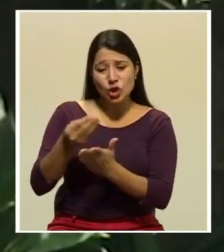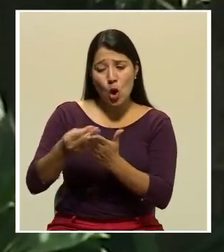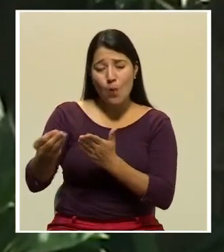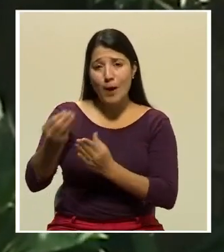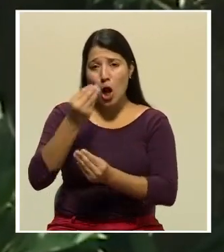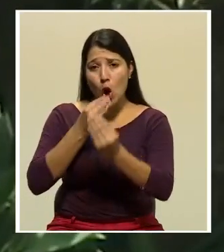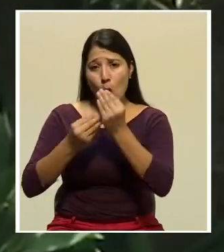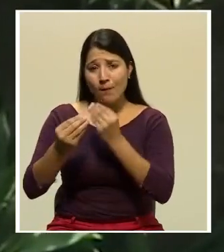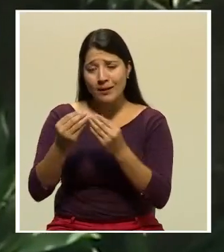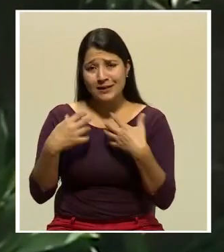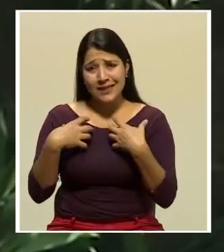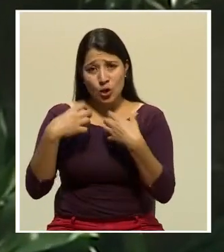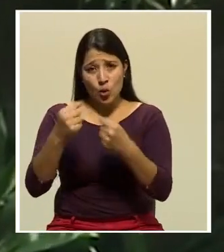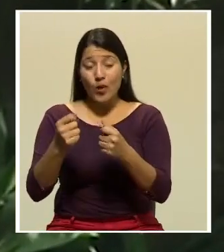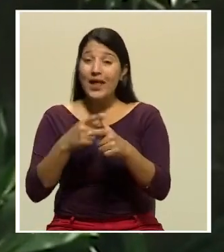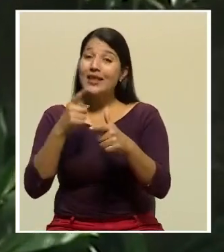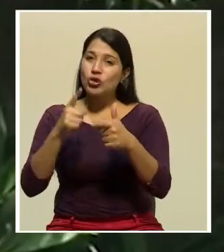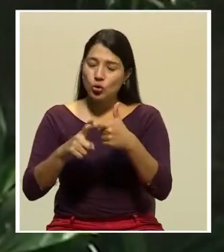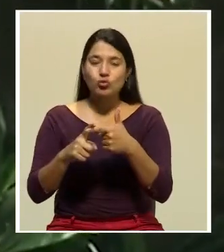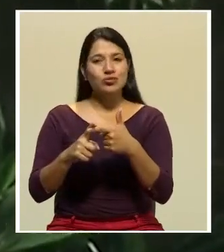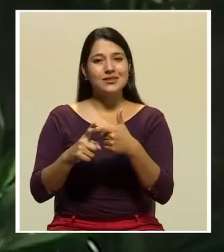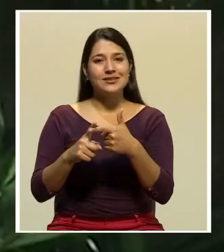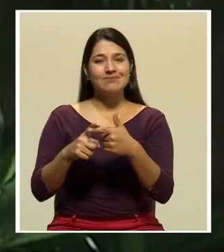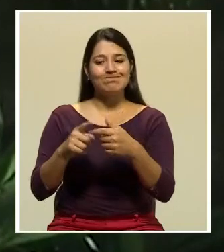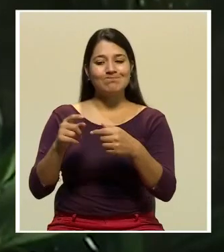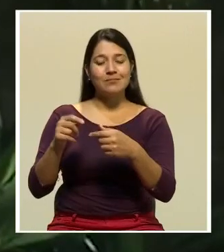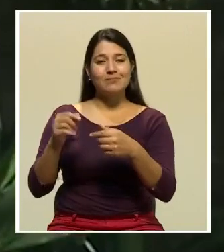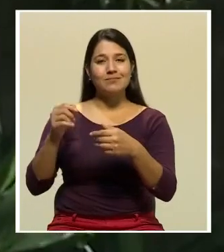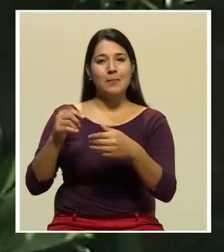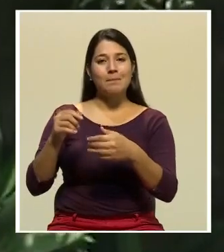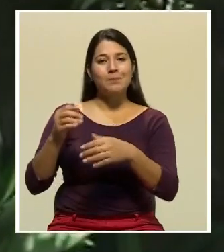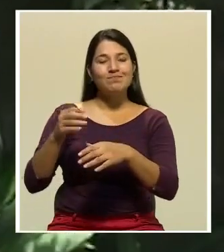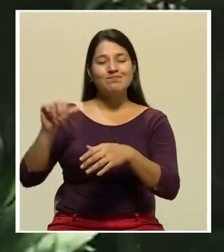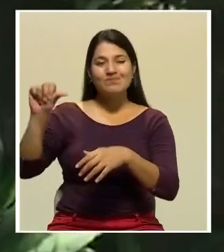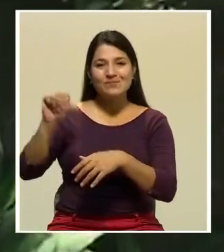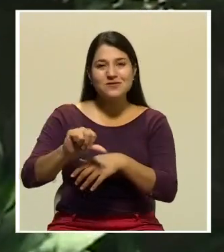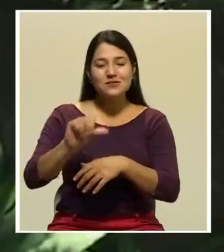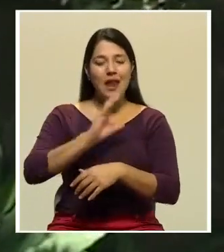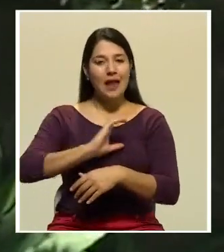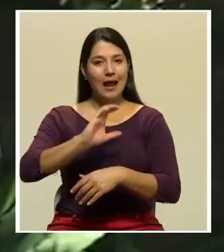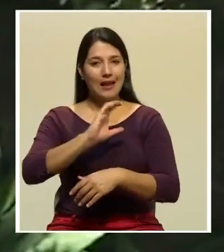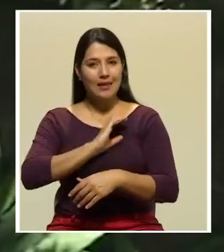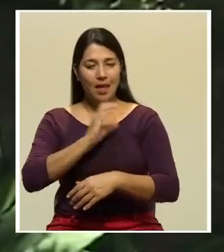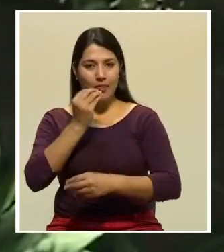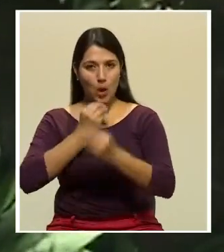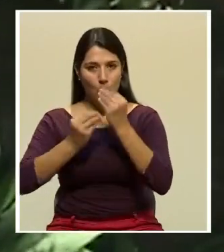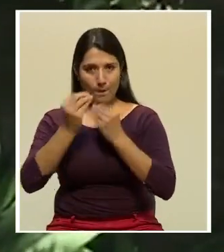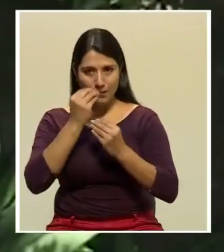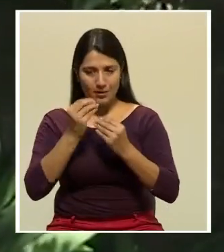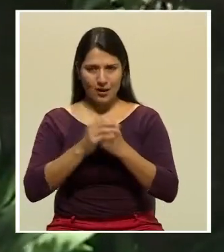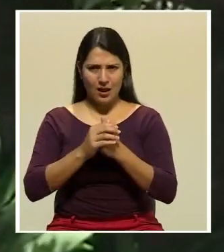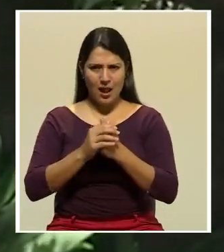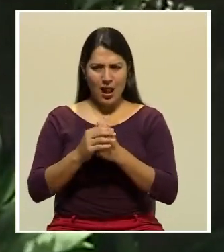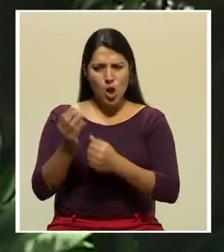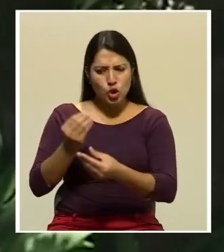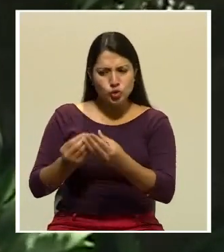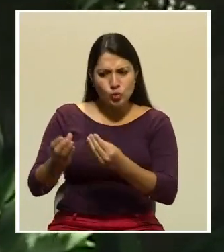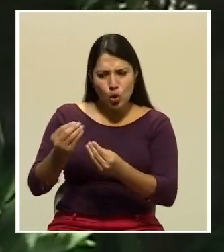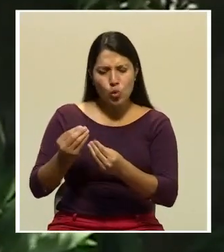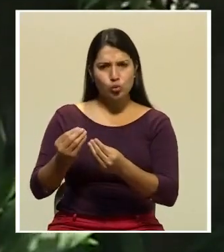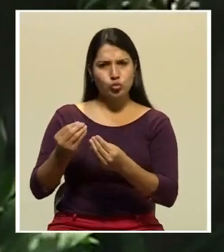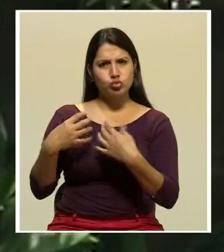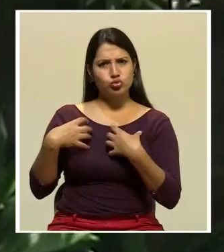proceso de inseguridad alimentaria. Los alimentos saludables tienen que estar exentos porque si queremos